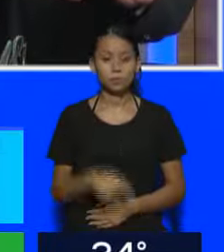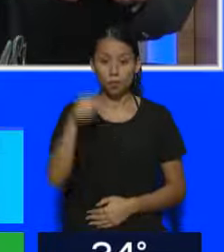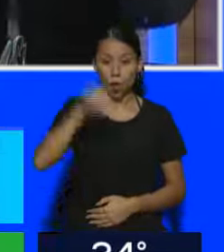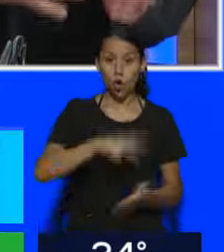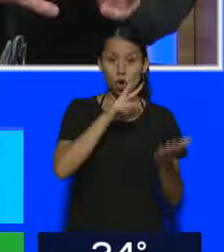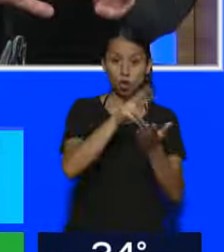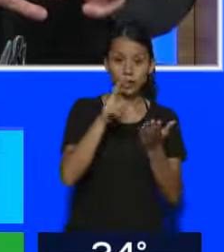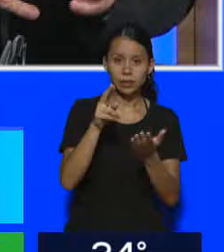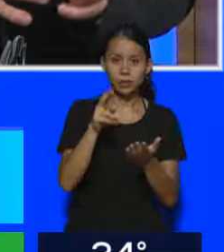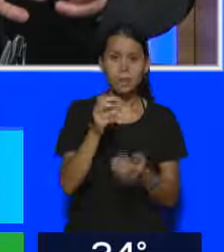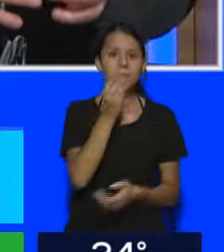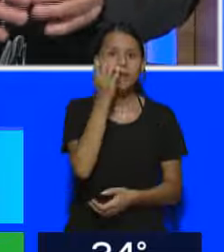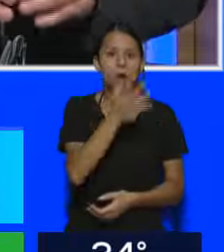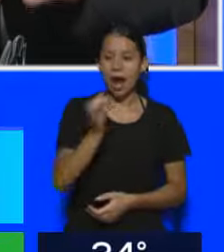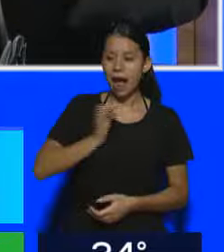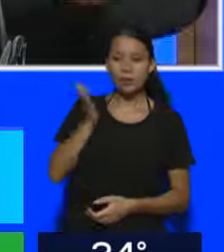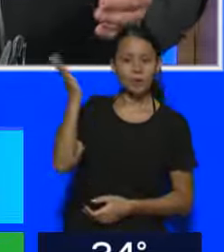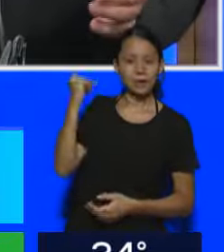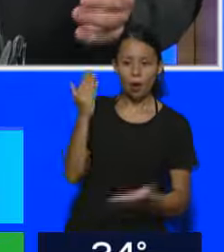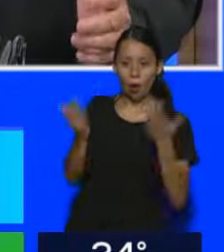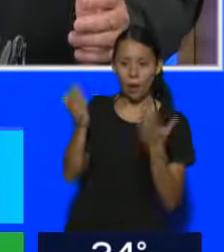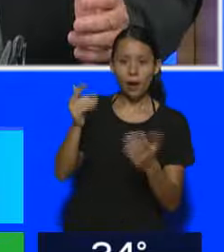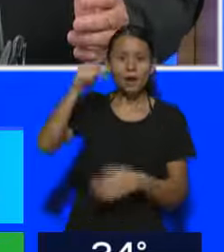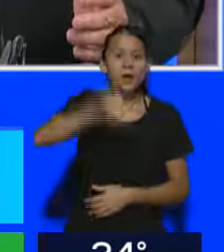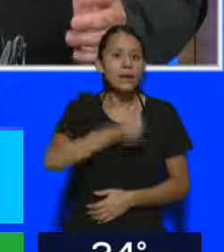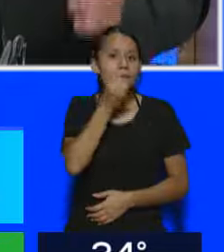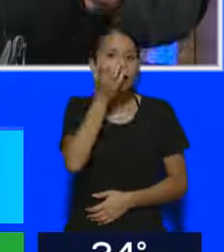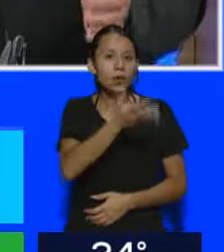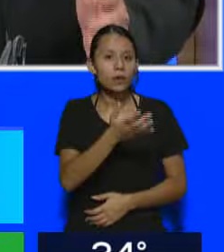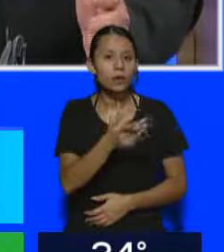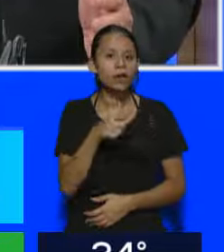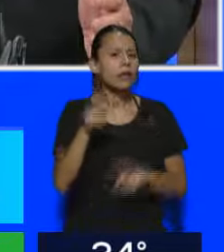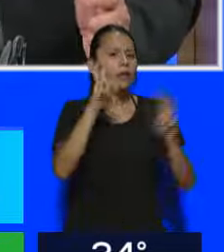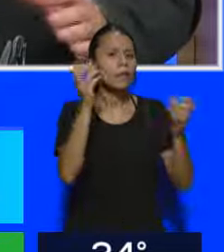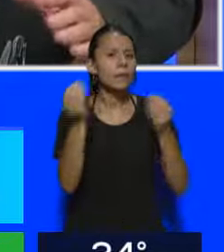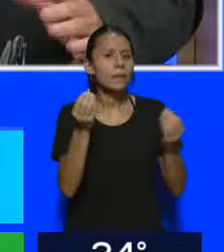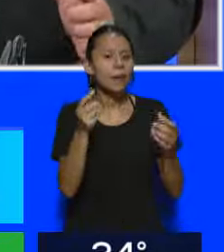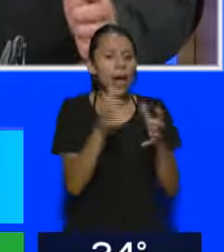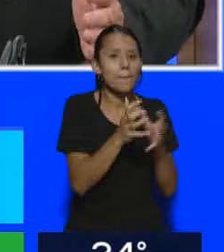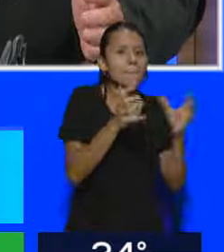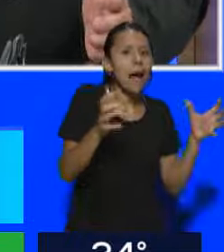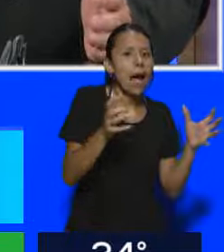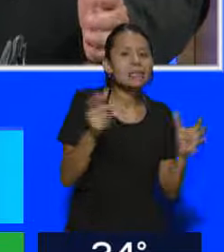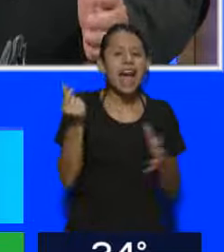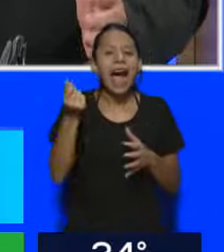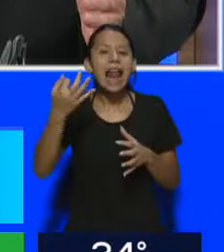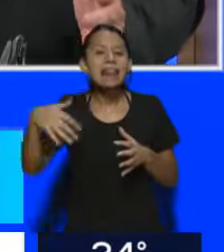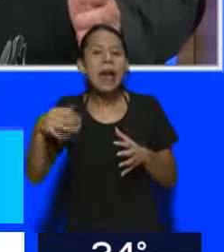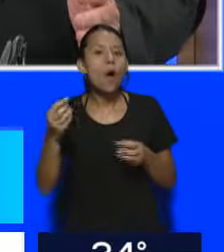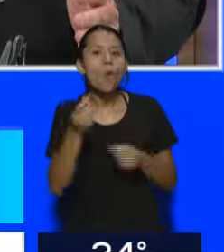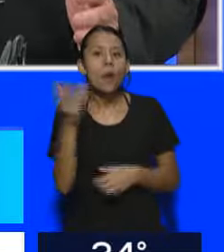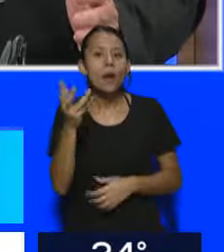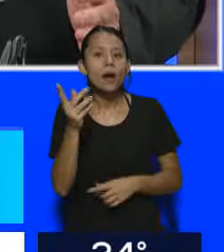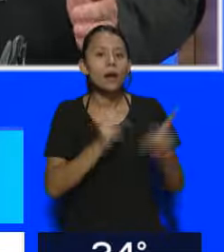mejor que la del año pasado. ¿Mejor en términos de cantidad y de calidad? En cantidad, porque la calidad sigue siendo